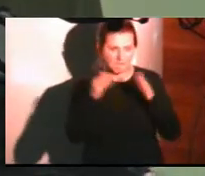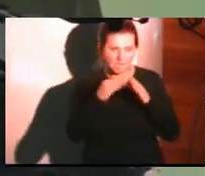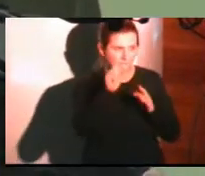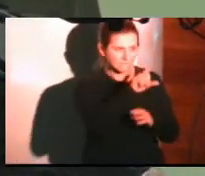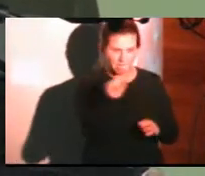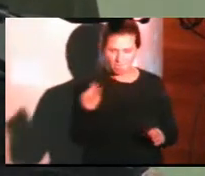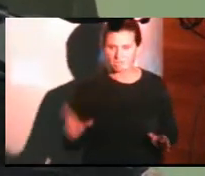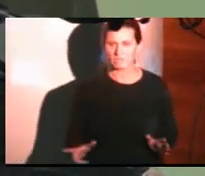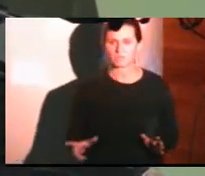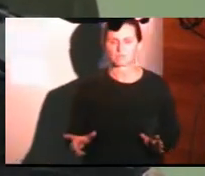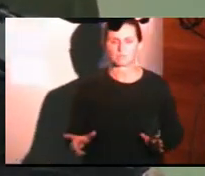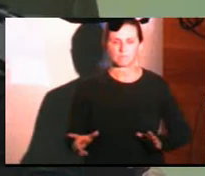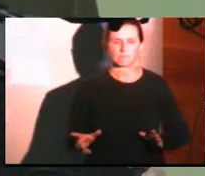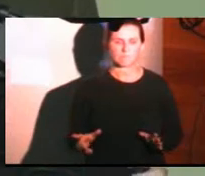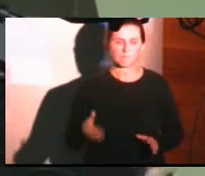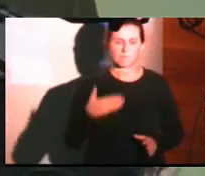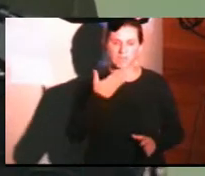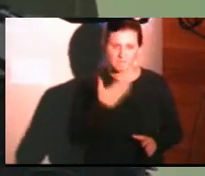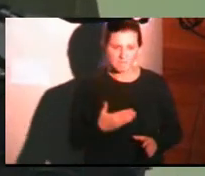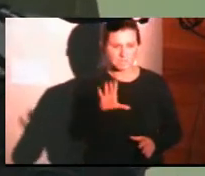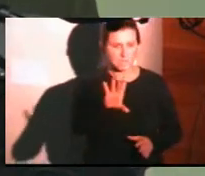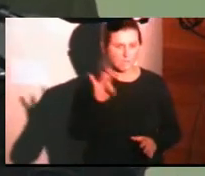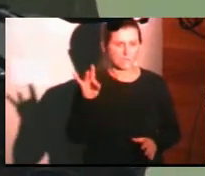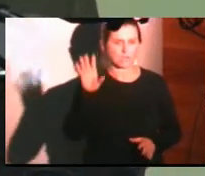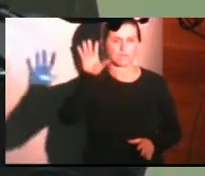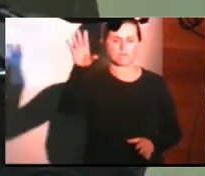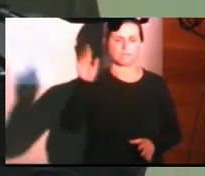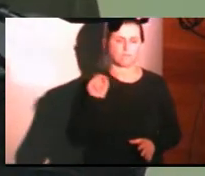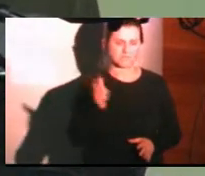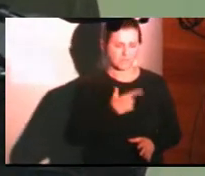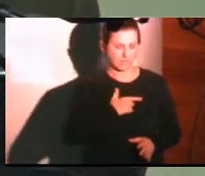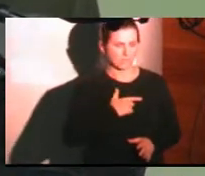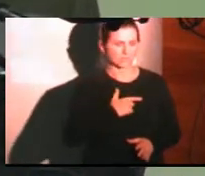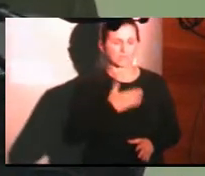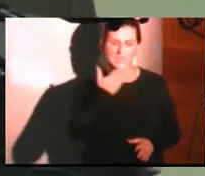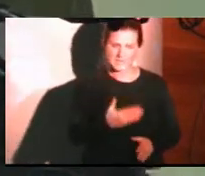haber elegido nuevamente nuestra provincia. Y